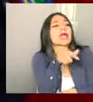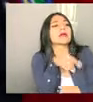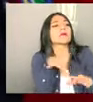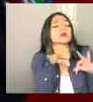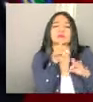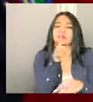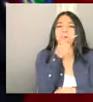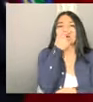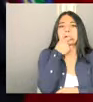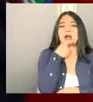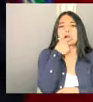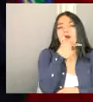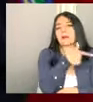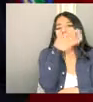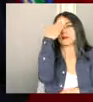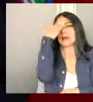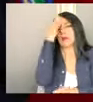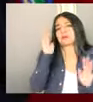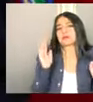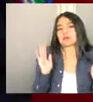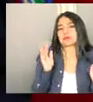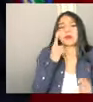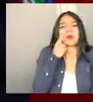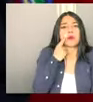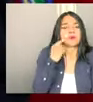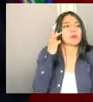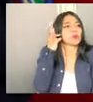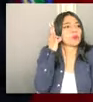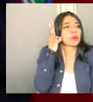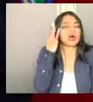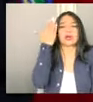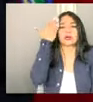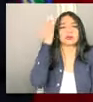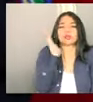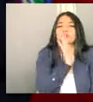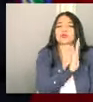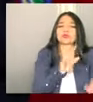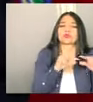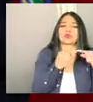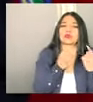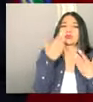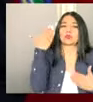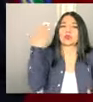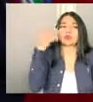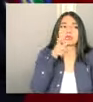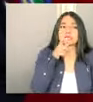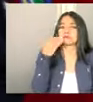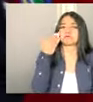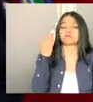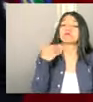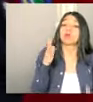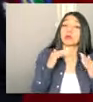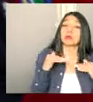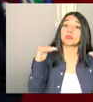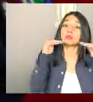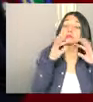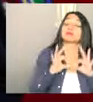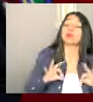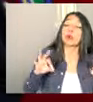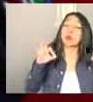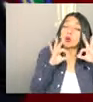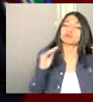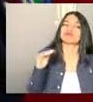Pavel sabrá definir si es que es o no una persona de su movimiento. Lo importante es que trabaje acorde para